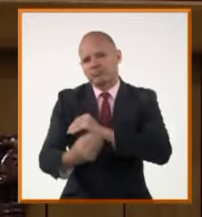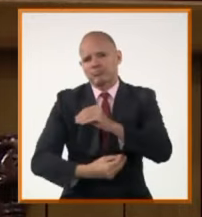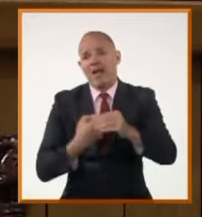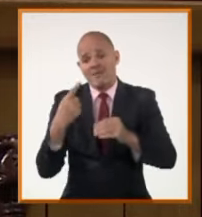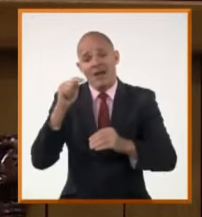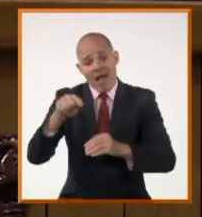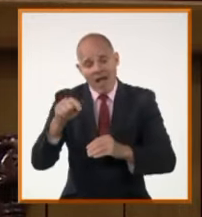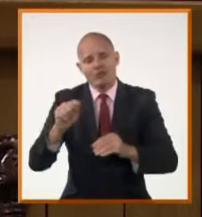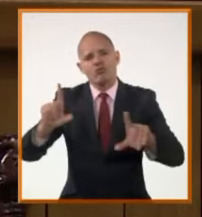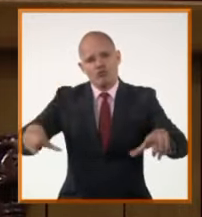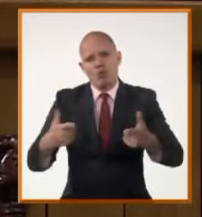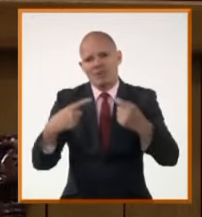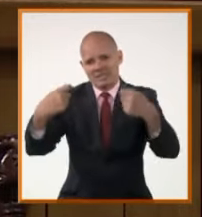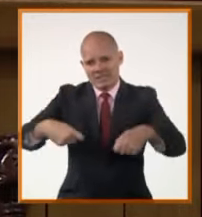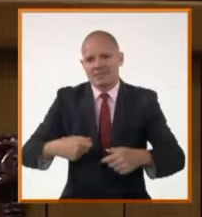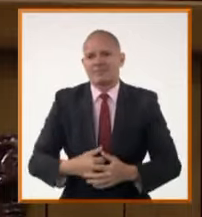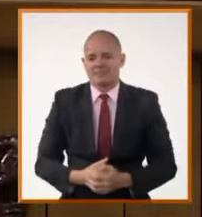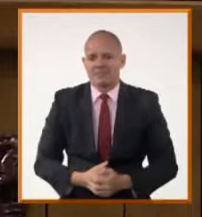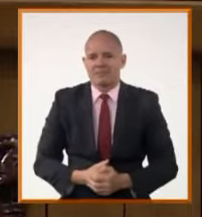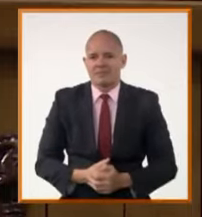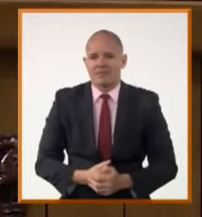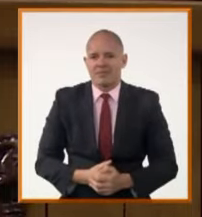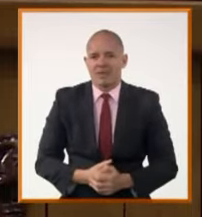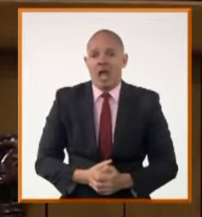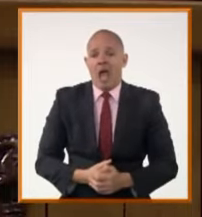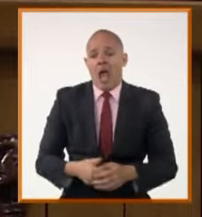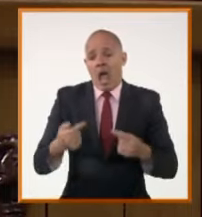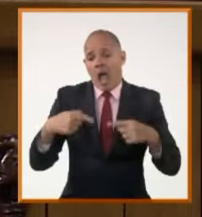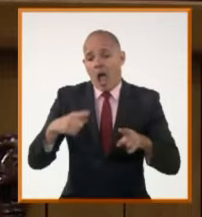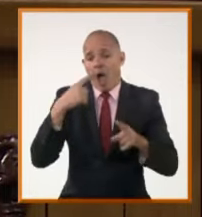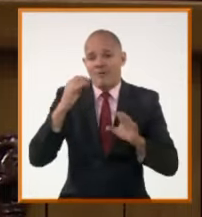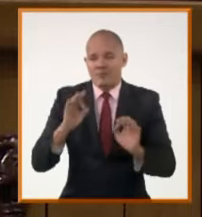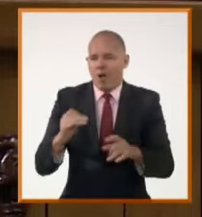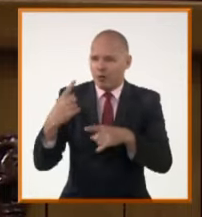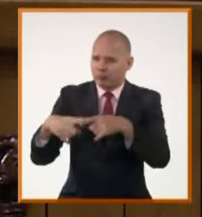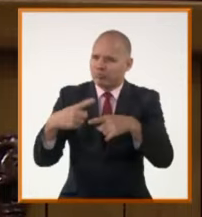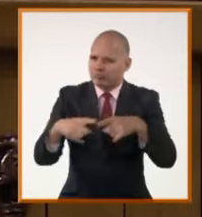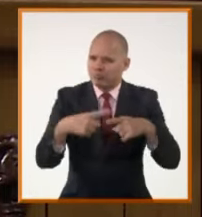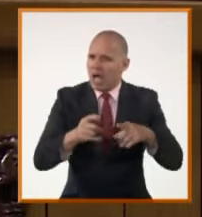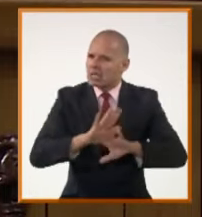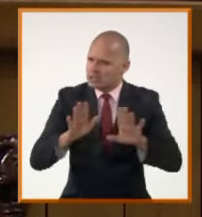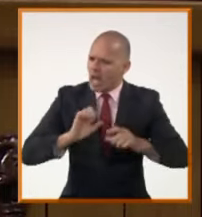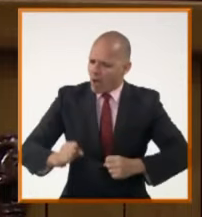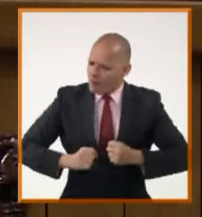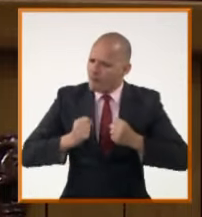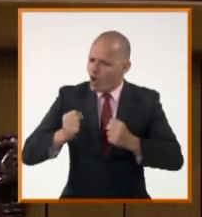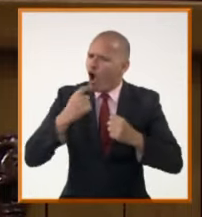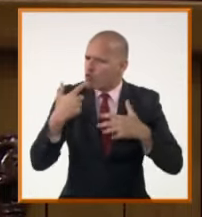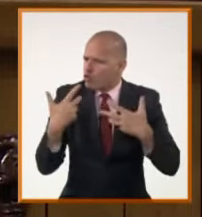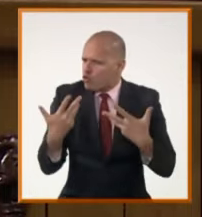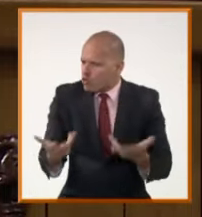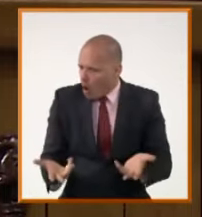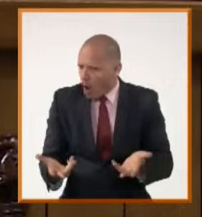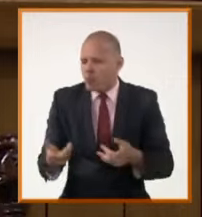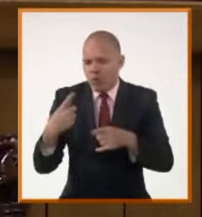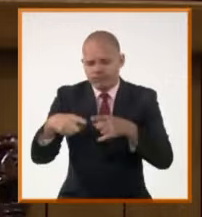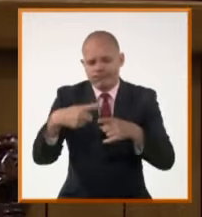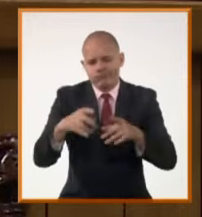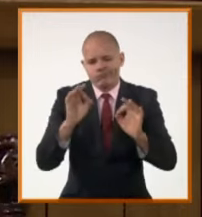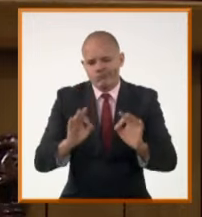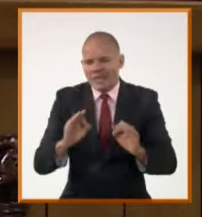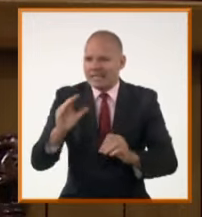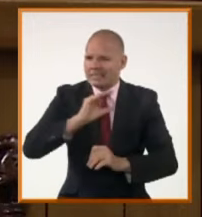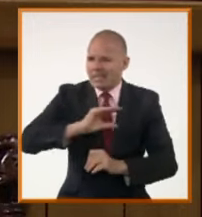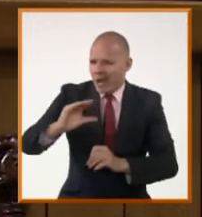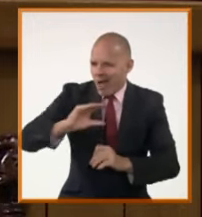objetivo. Es verdad que hay un déficit de efectivo, se ha hecho un esfuerzo priorizando los salarios, pero es algo